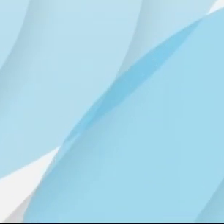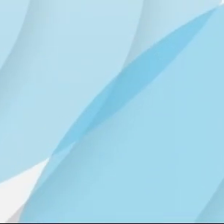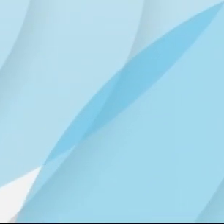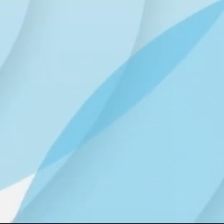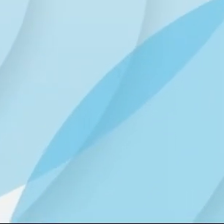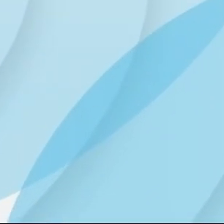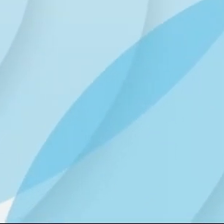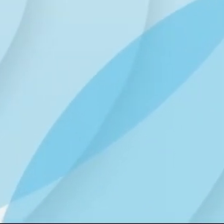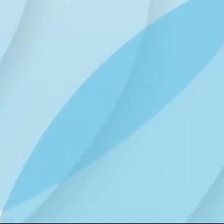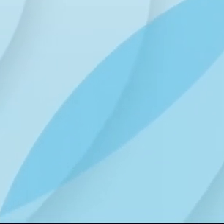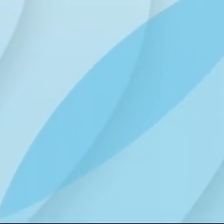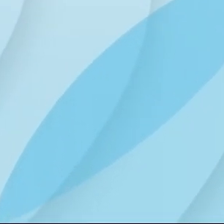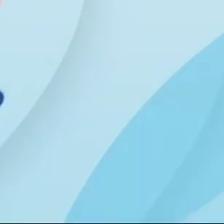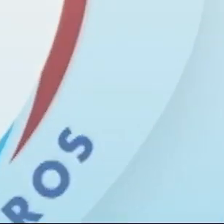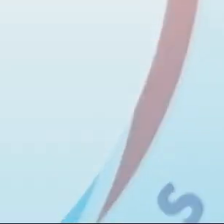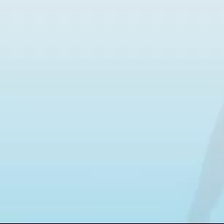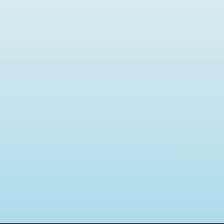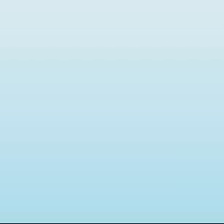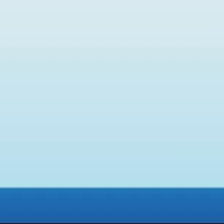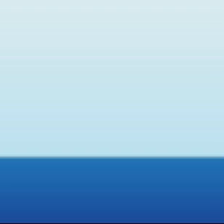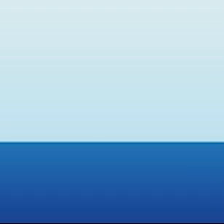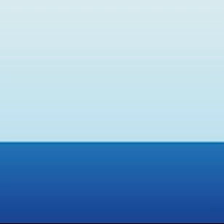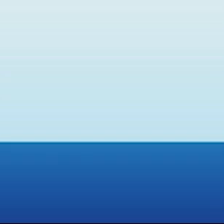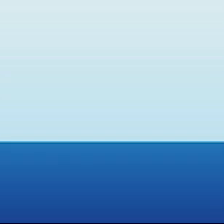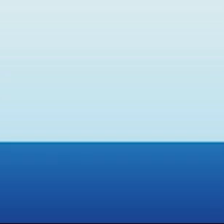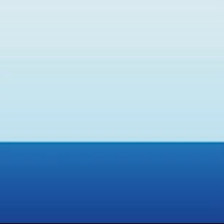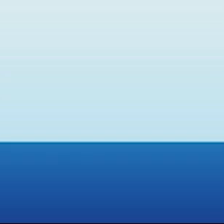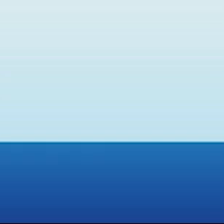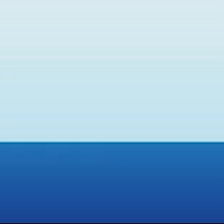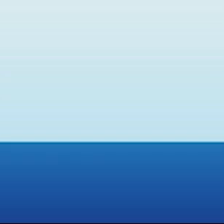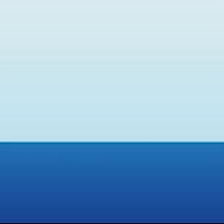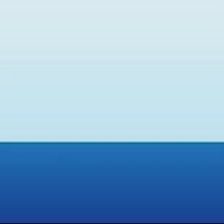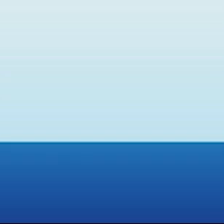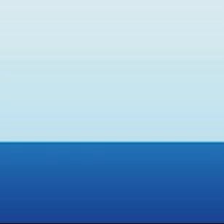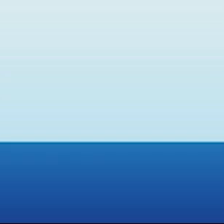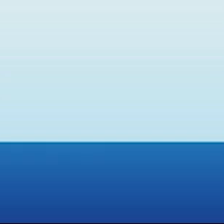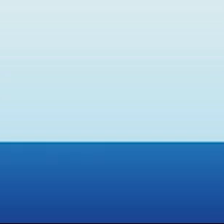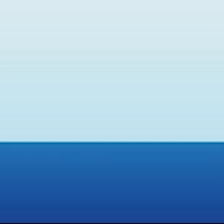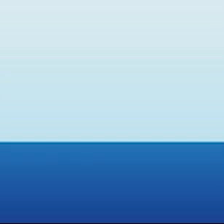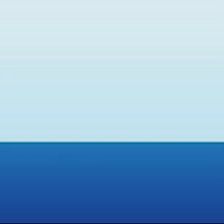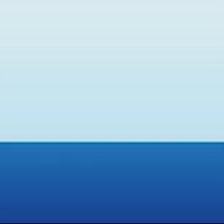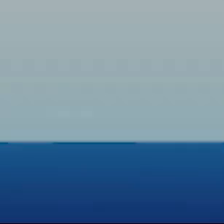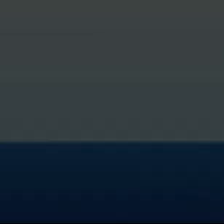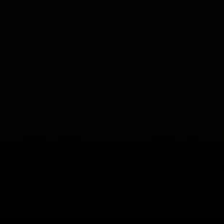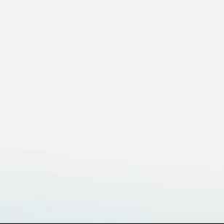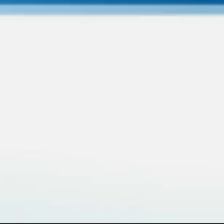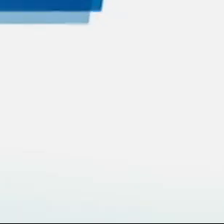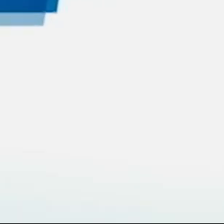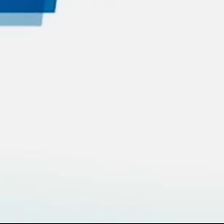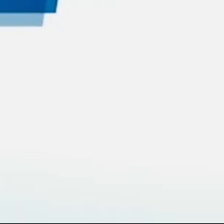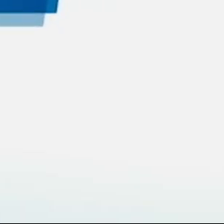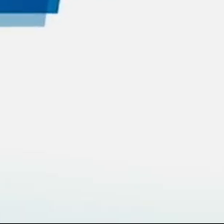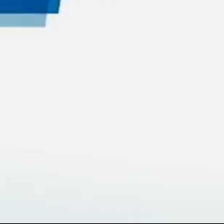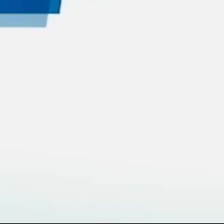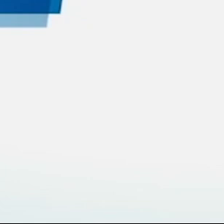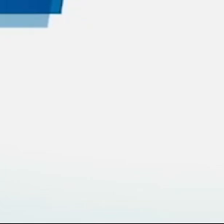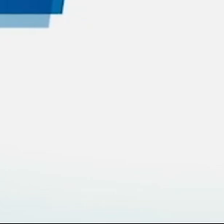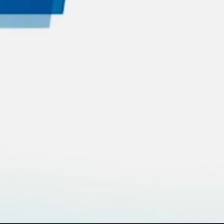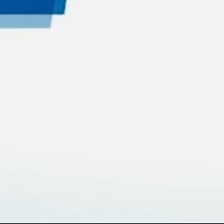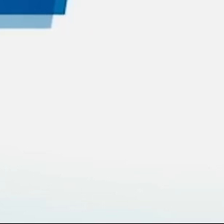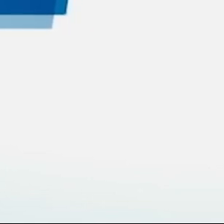también podrán tener una importante influencia con el paso de esta onda tropical número 14. Esta onda tropical también va a favorecer